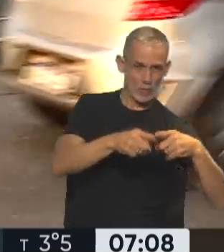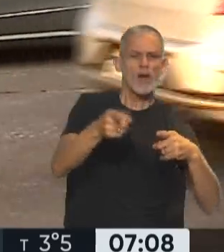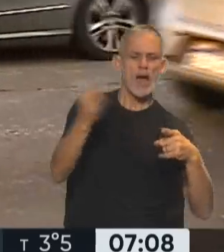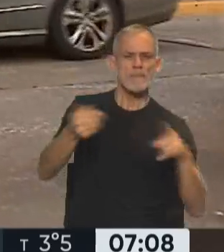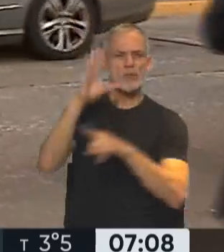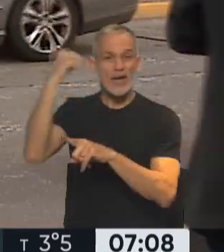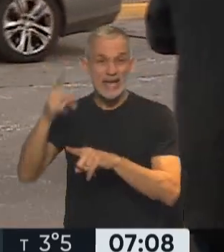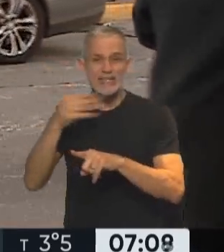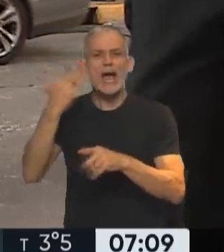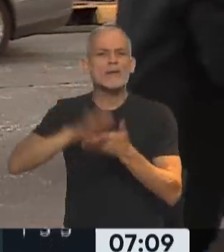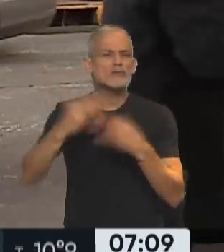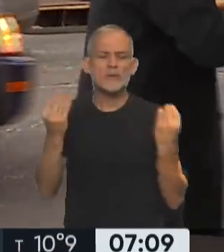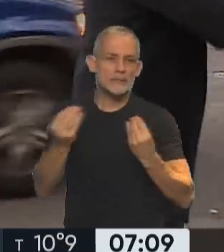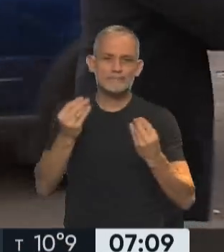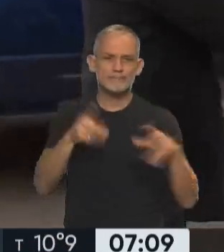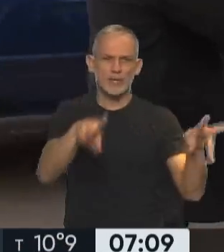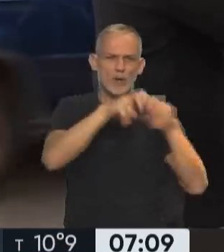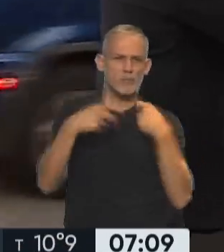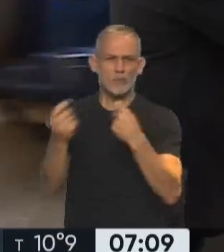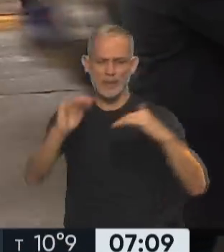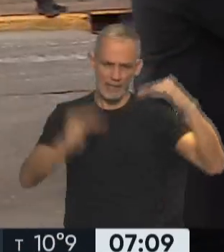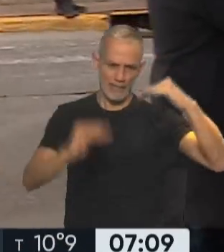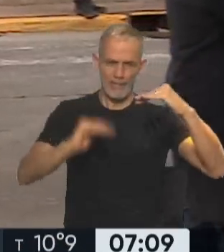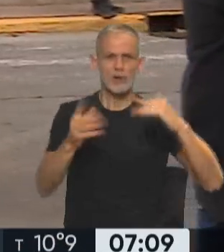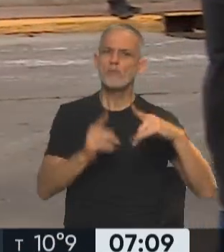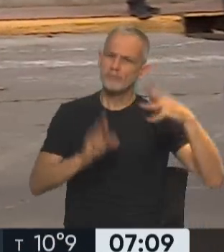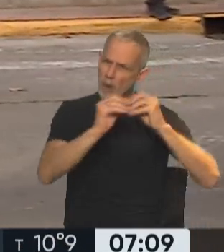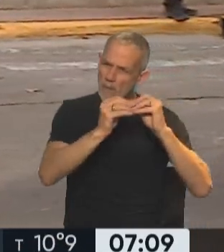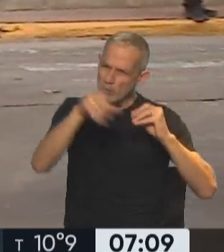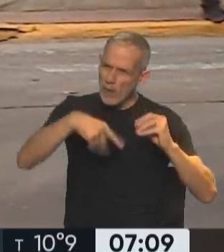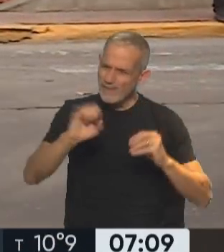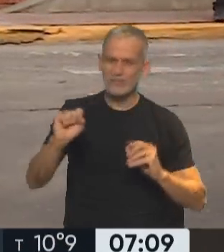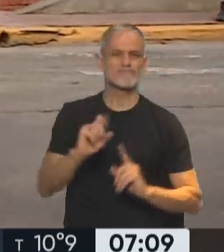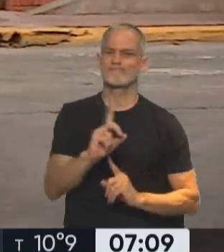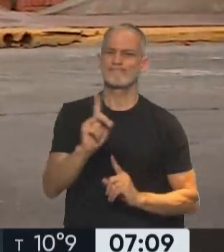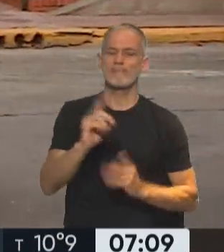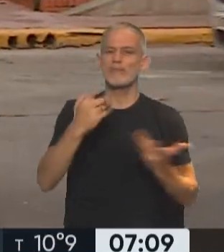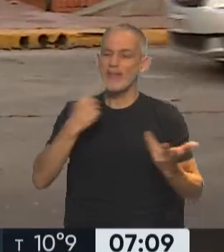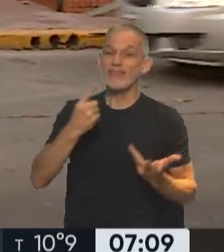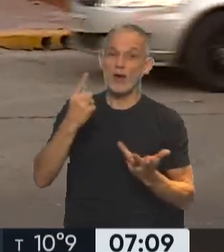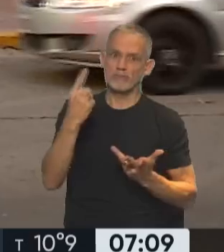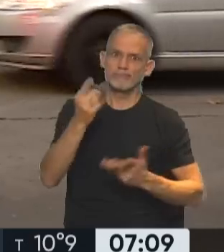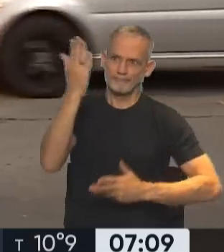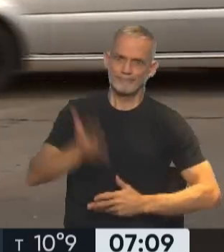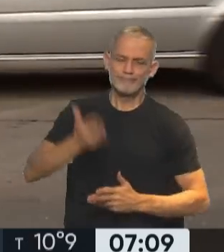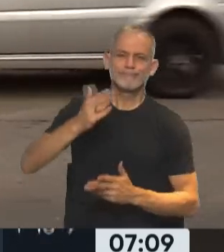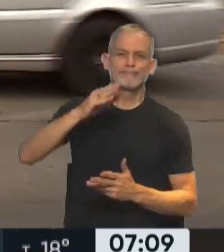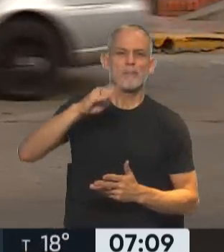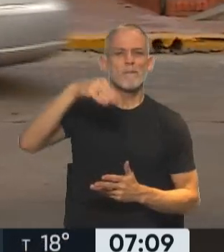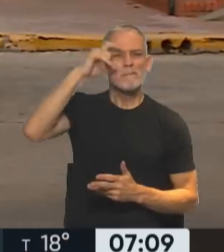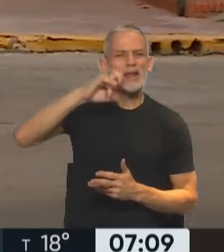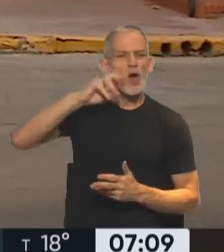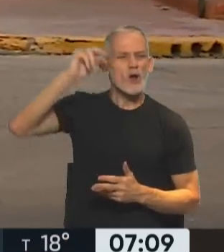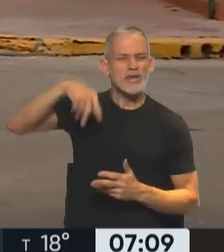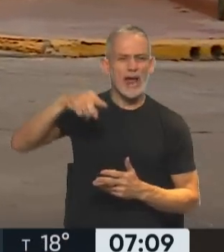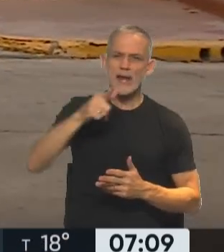Cristina Fernández se refiriera al déficit fiscal, pero no como la principal causa de la inflación, y mencionara al economista Carlos Melconian haciendo